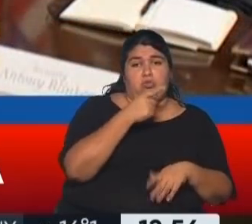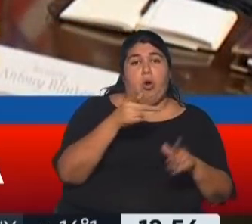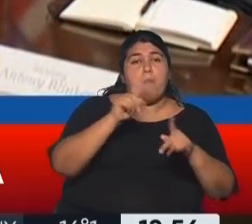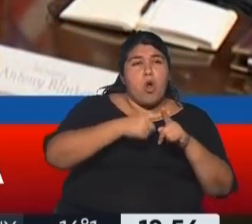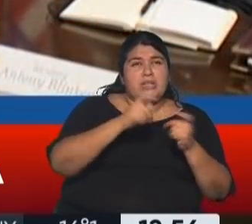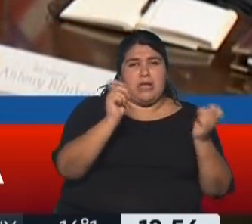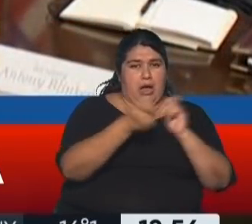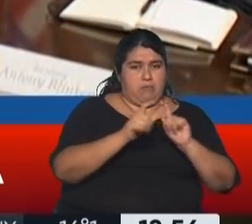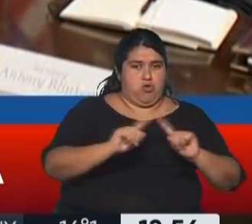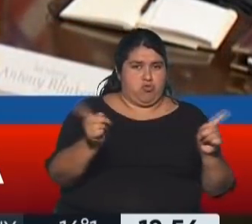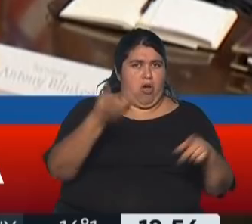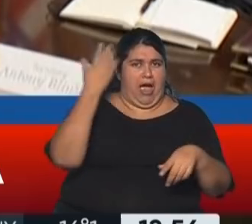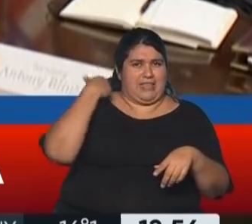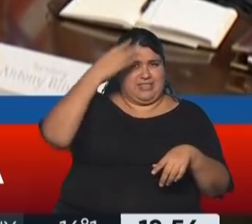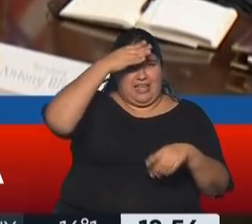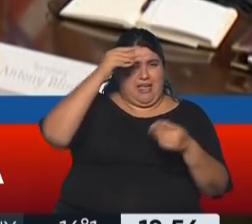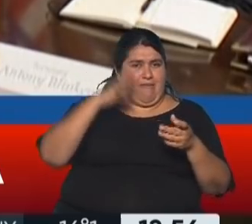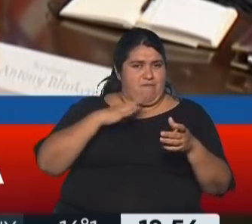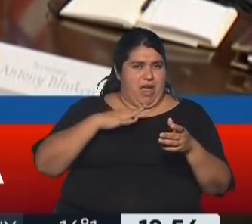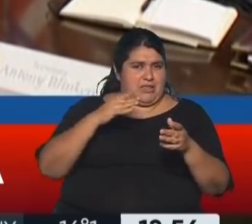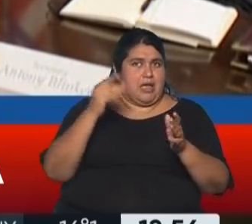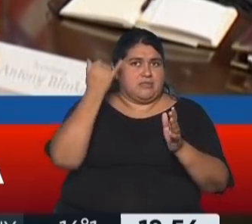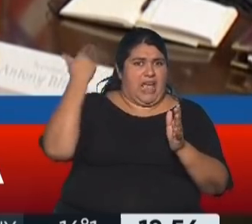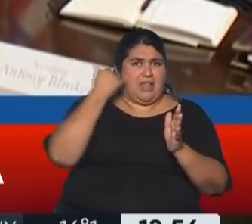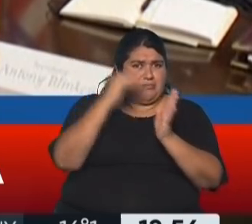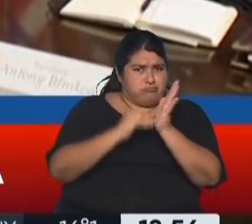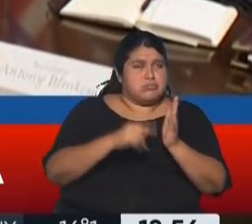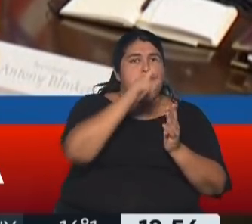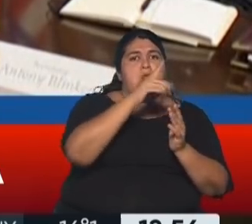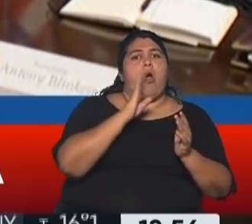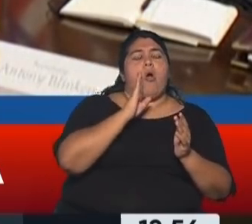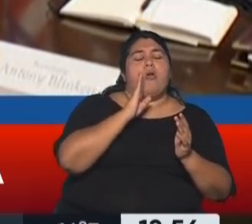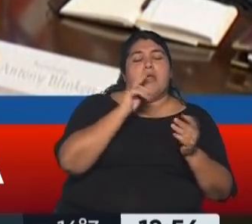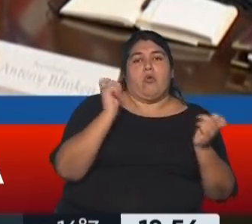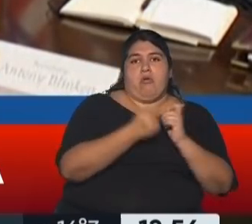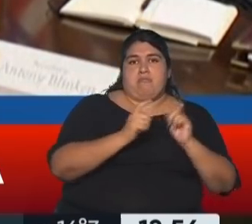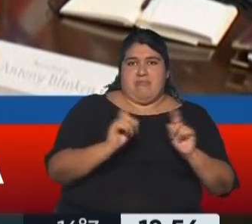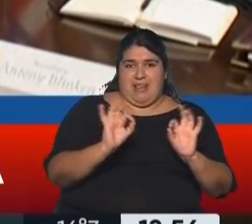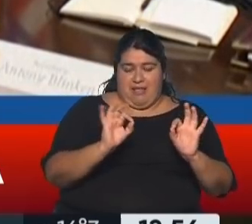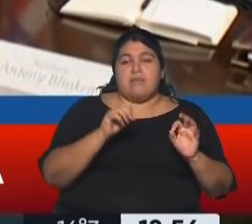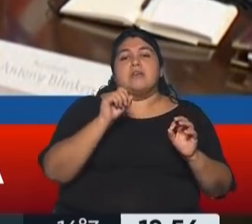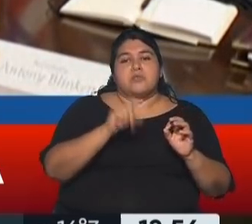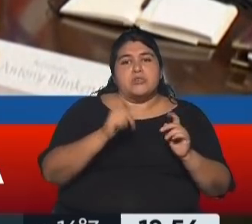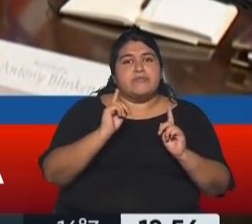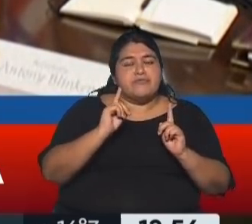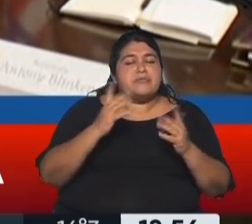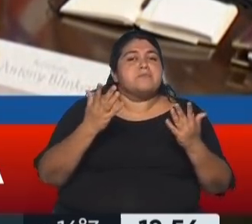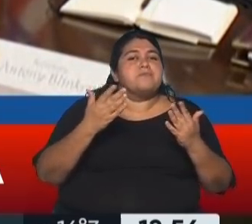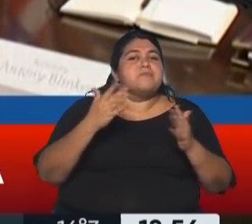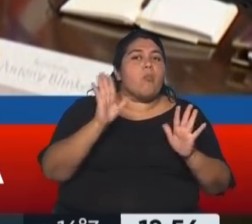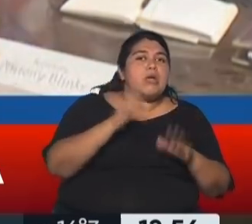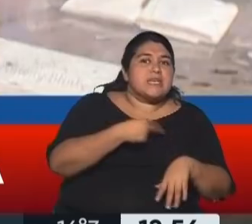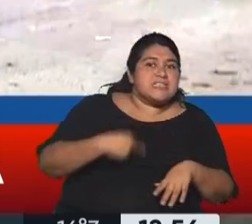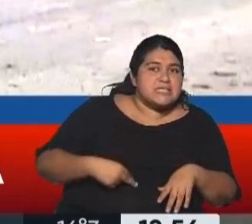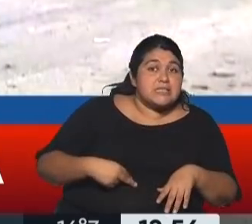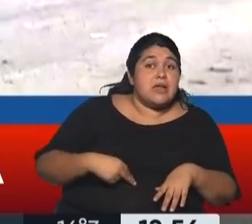políticas agresivas de Trump, pero como está ocurriendo con otros antagonistas de Estados Unidos, podría aliviarlas si China